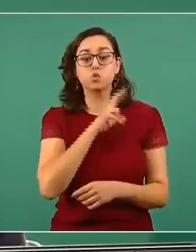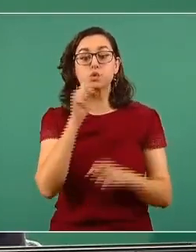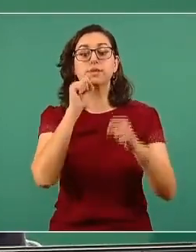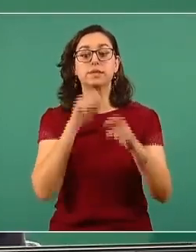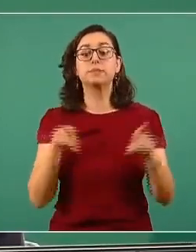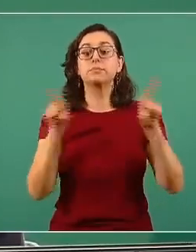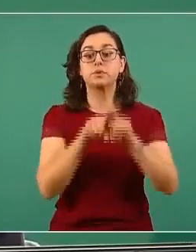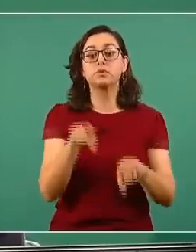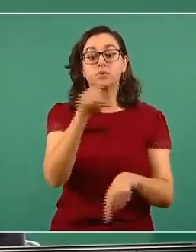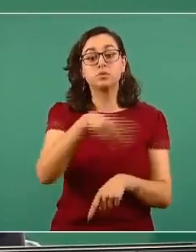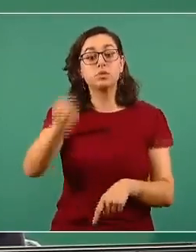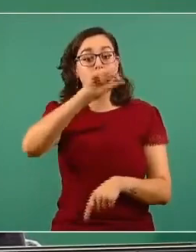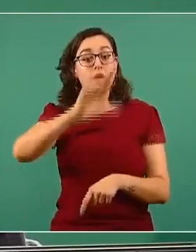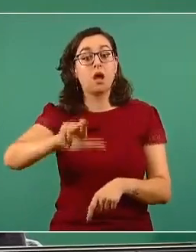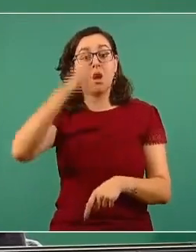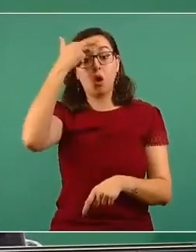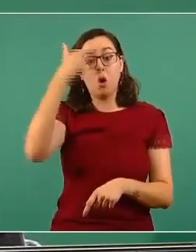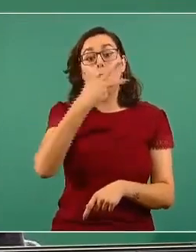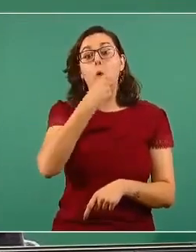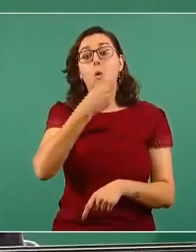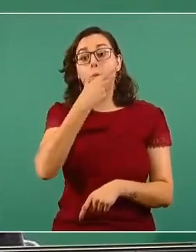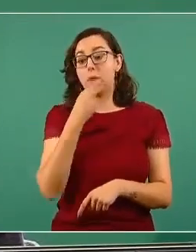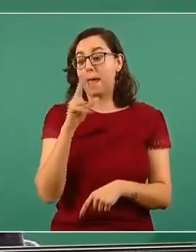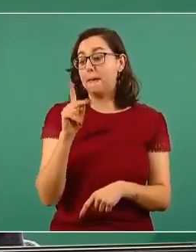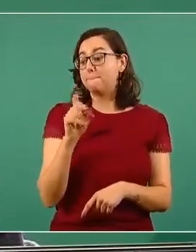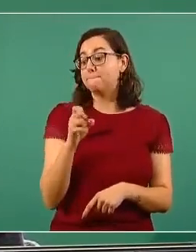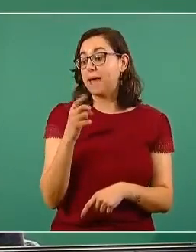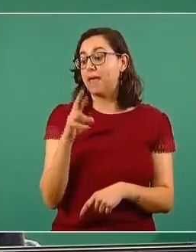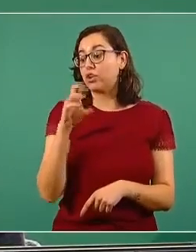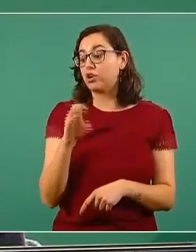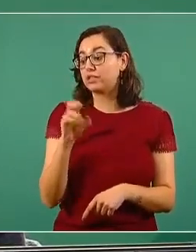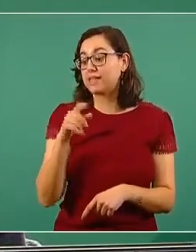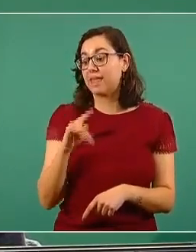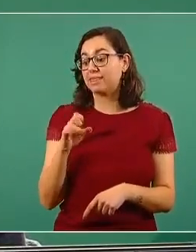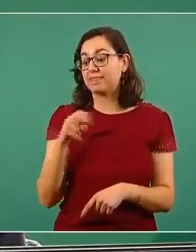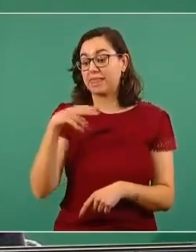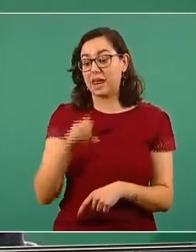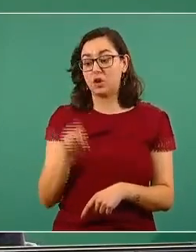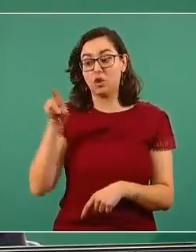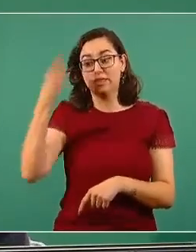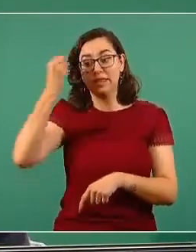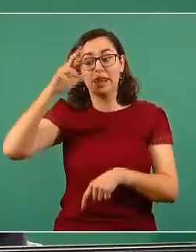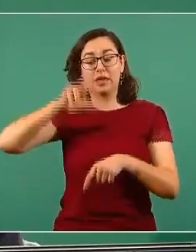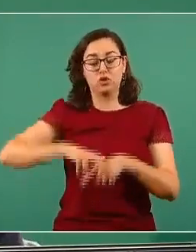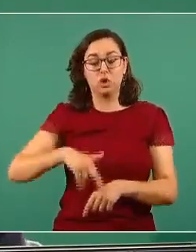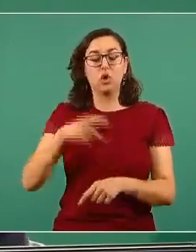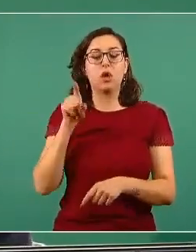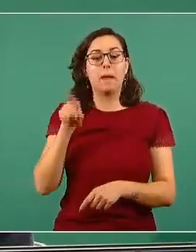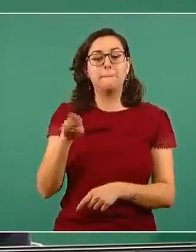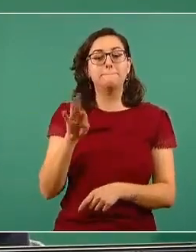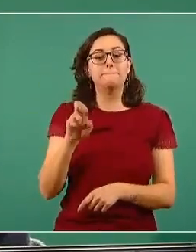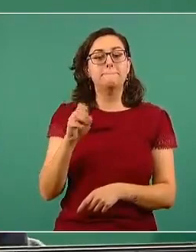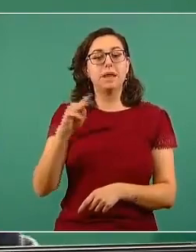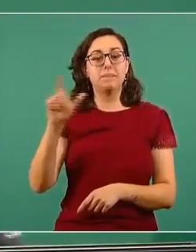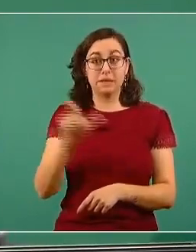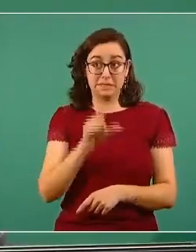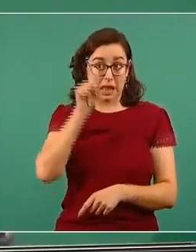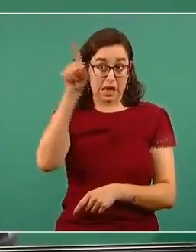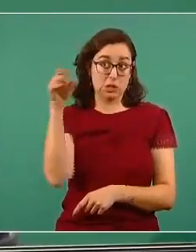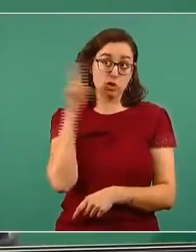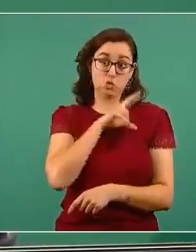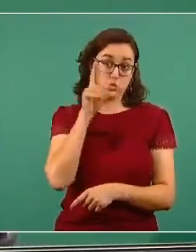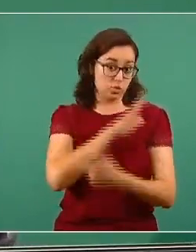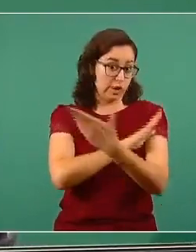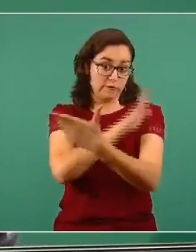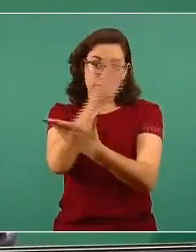como recordarán, el doctor Pedro Centeno, nuestro director general de Birmex, está en Moscú y ha estado toda la